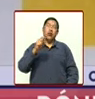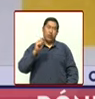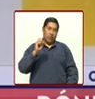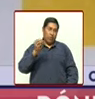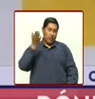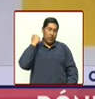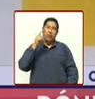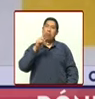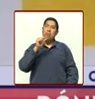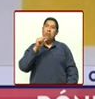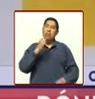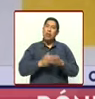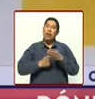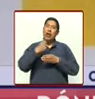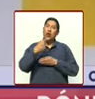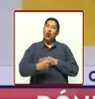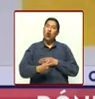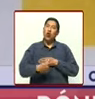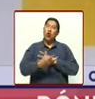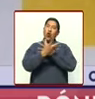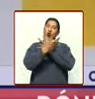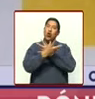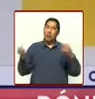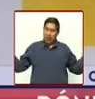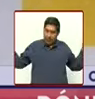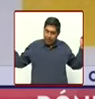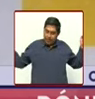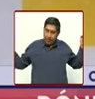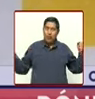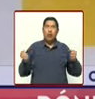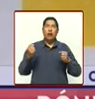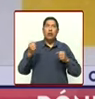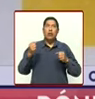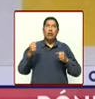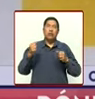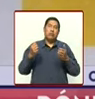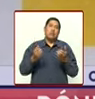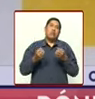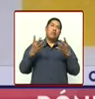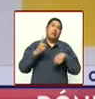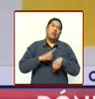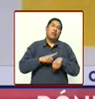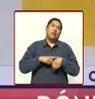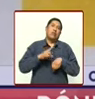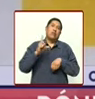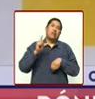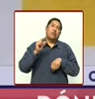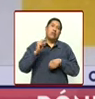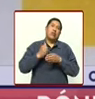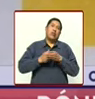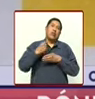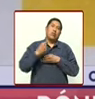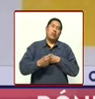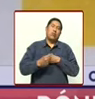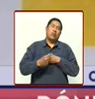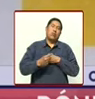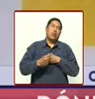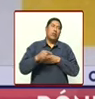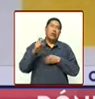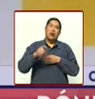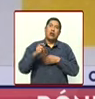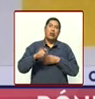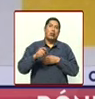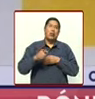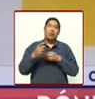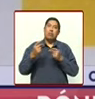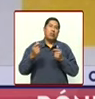ha desaparecido. Este es otro hecho que realmente preocupa. Imagínate cuánto tiempo ya ha pasado, Miriam, y la verdad es que se necesita